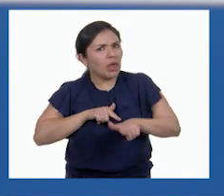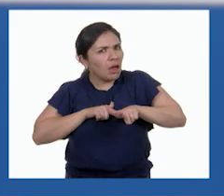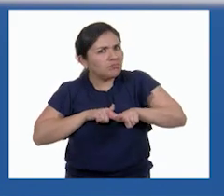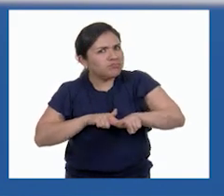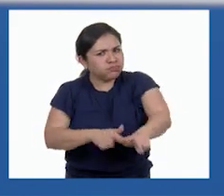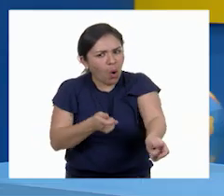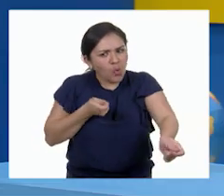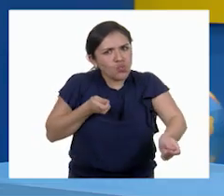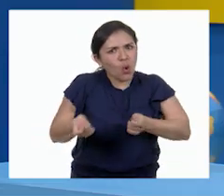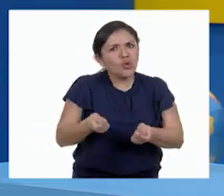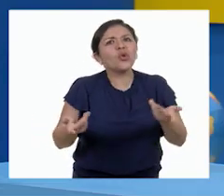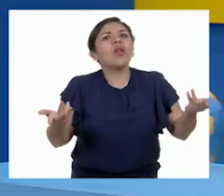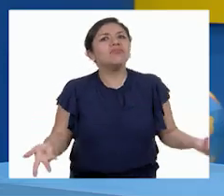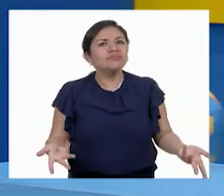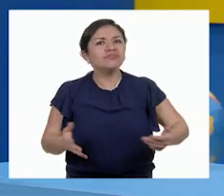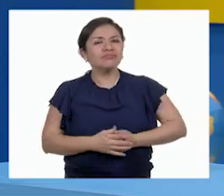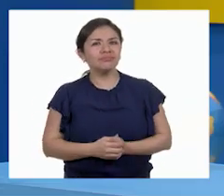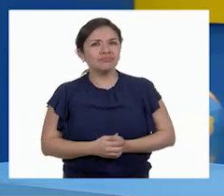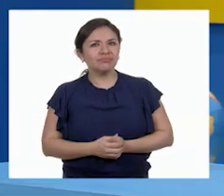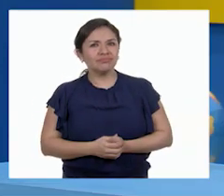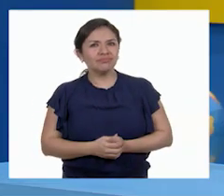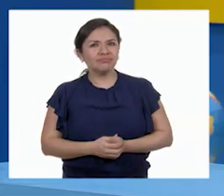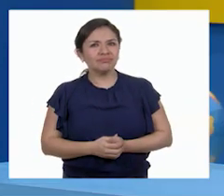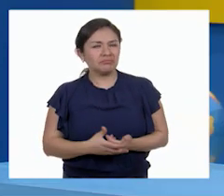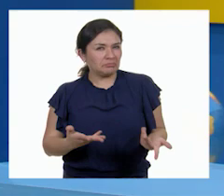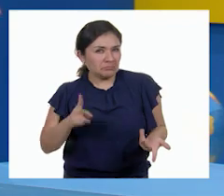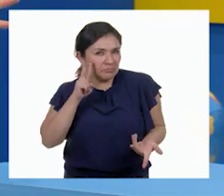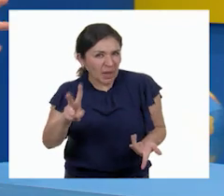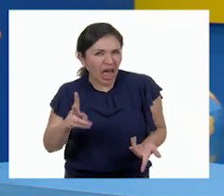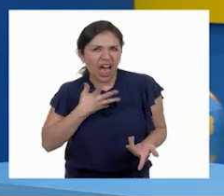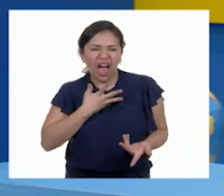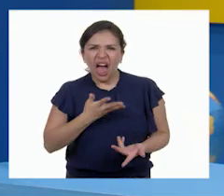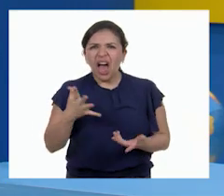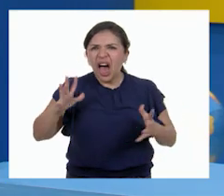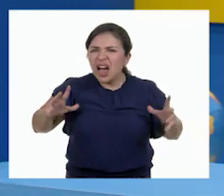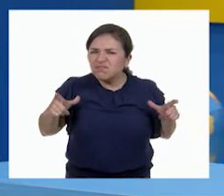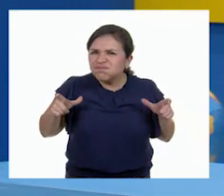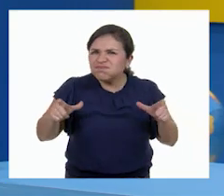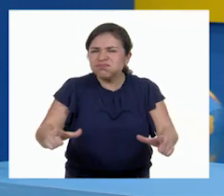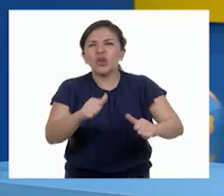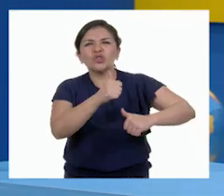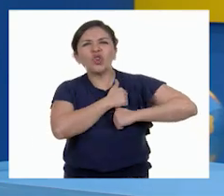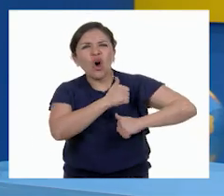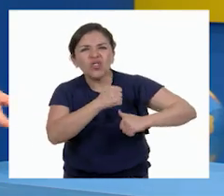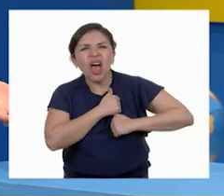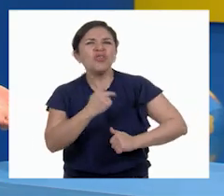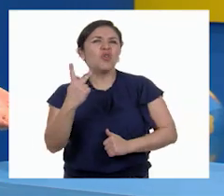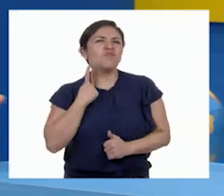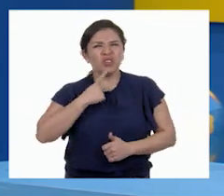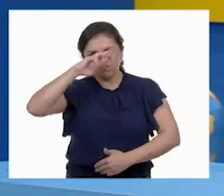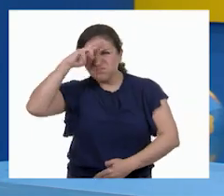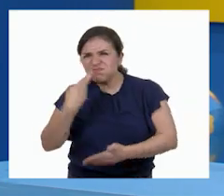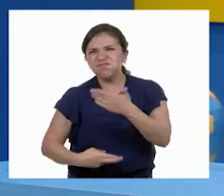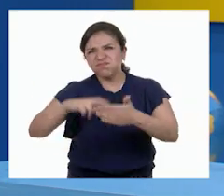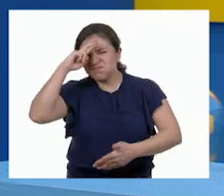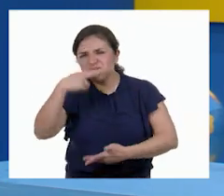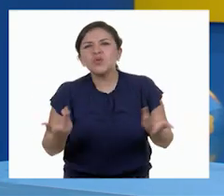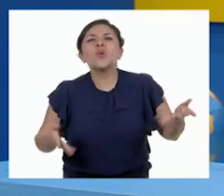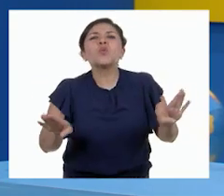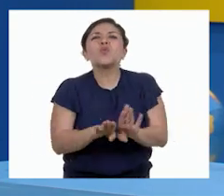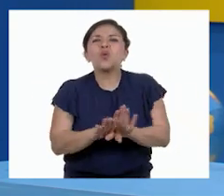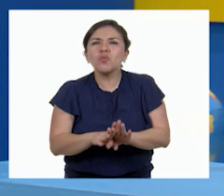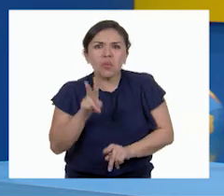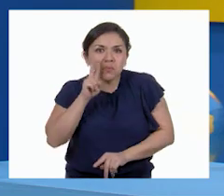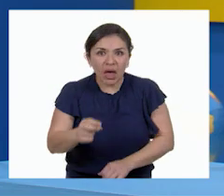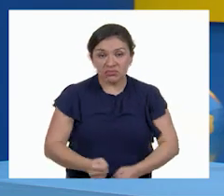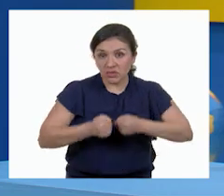bajo control? ¿Qué hacer con todos esos soldados y jefes políticos rebeldes? ¿Cómo